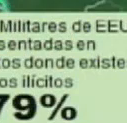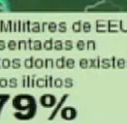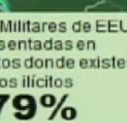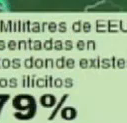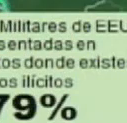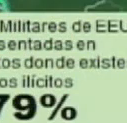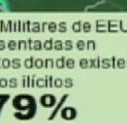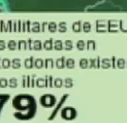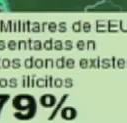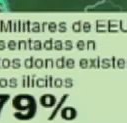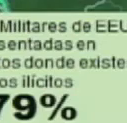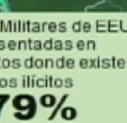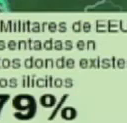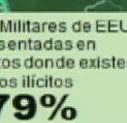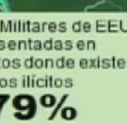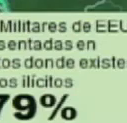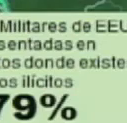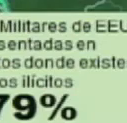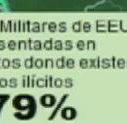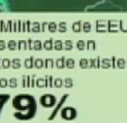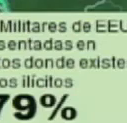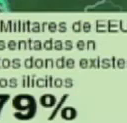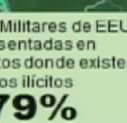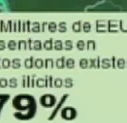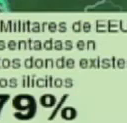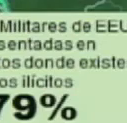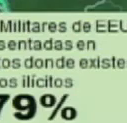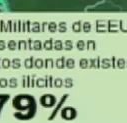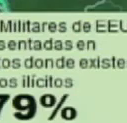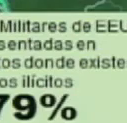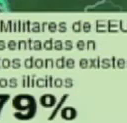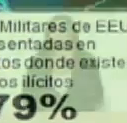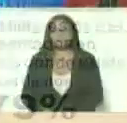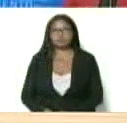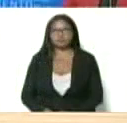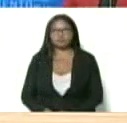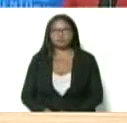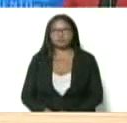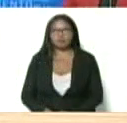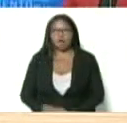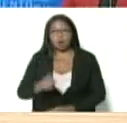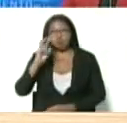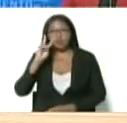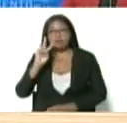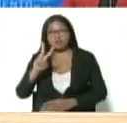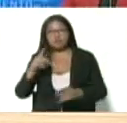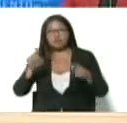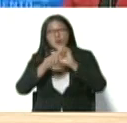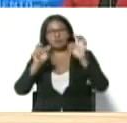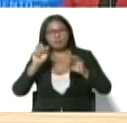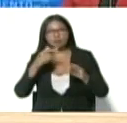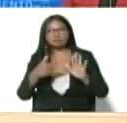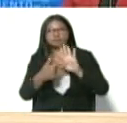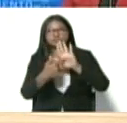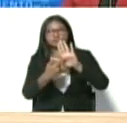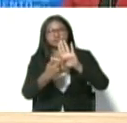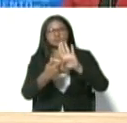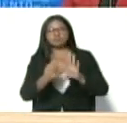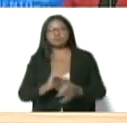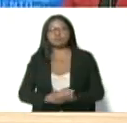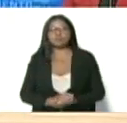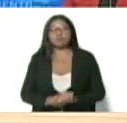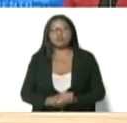colombiano del noble y amado pueblo de colombia si ustedes ven el